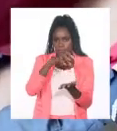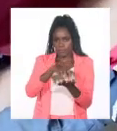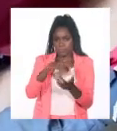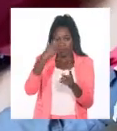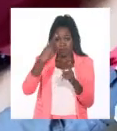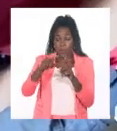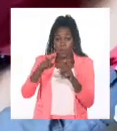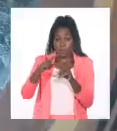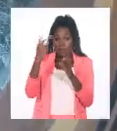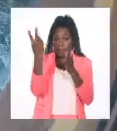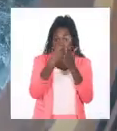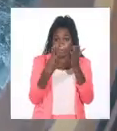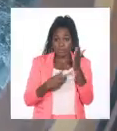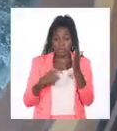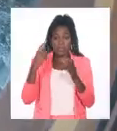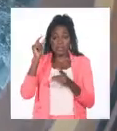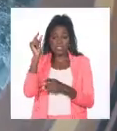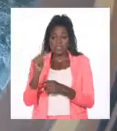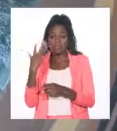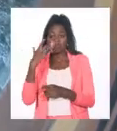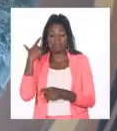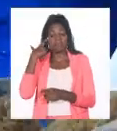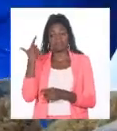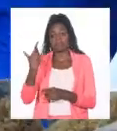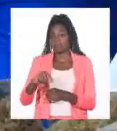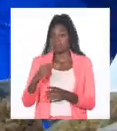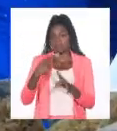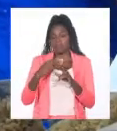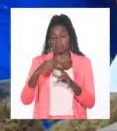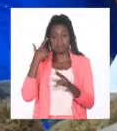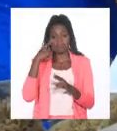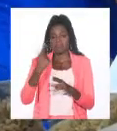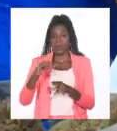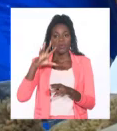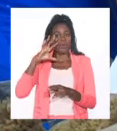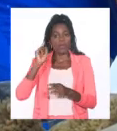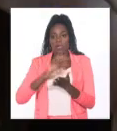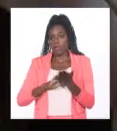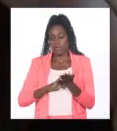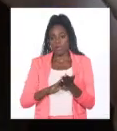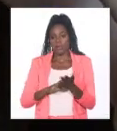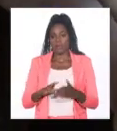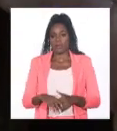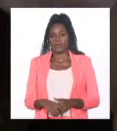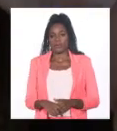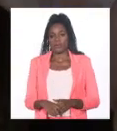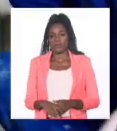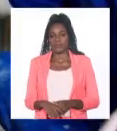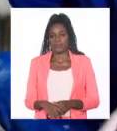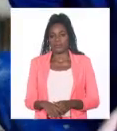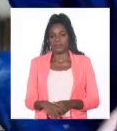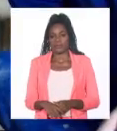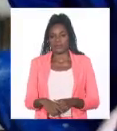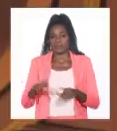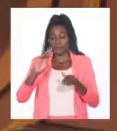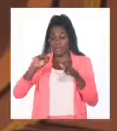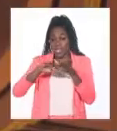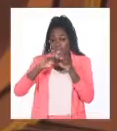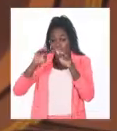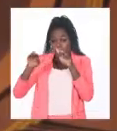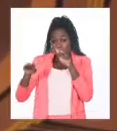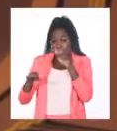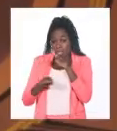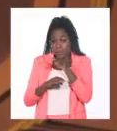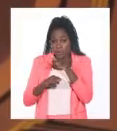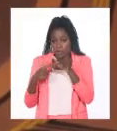desconocido, encontradas debajo de los maruflash del artista filipino madrileño. Lo que está debajo, lo que